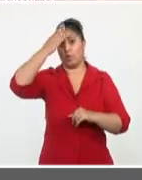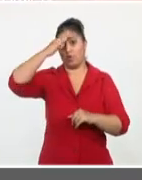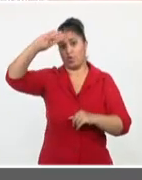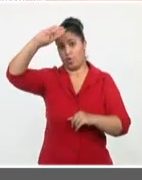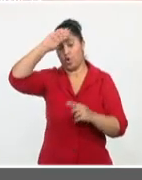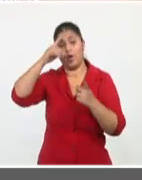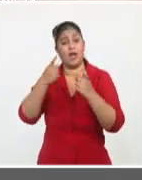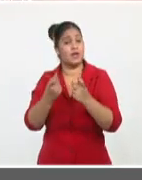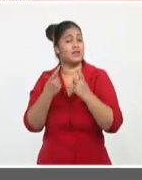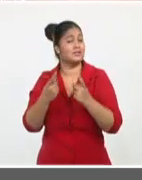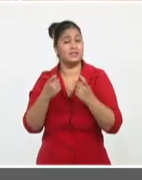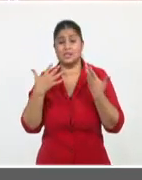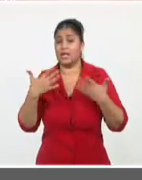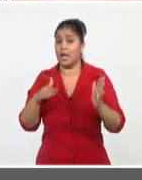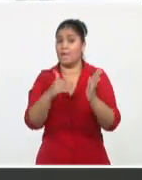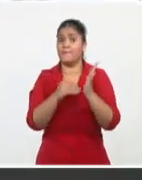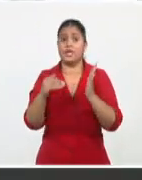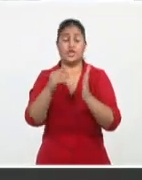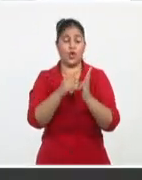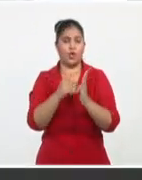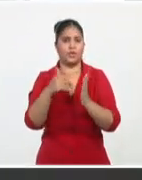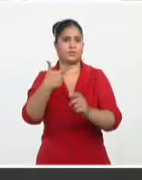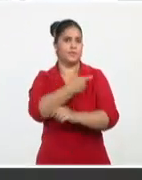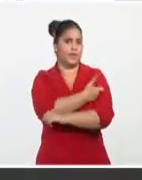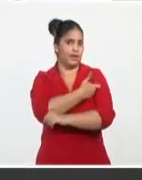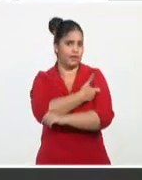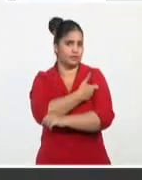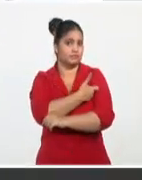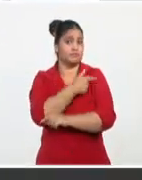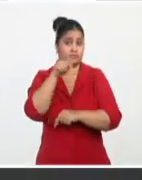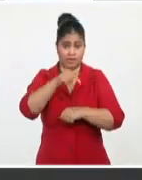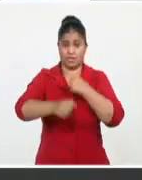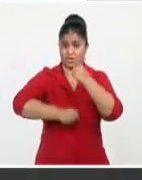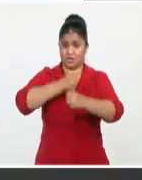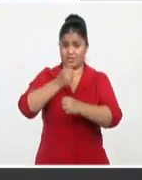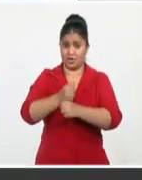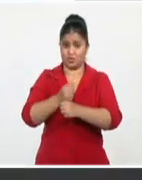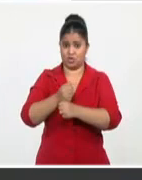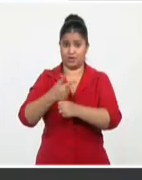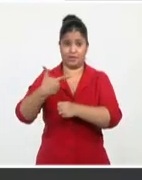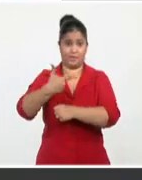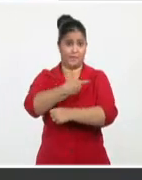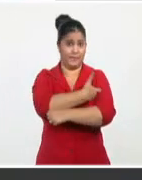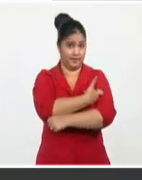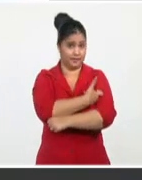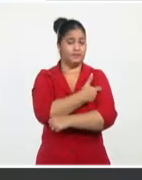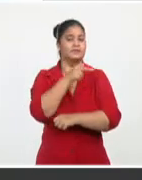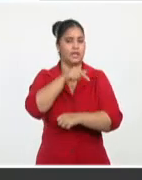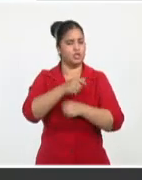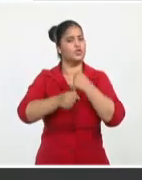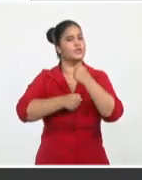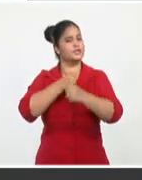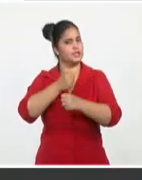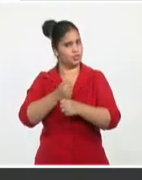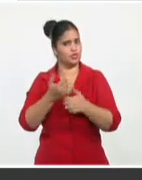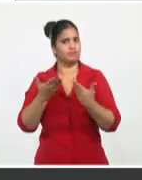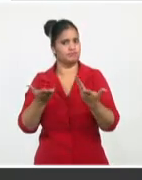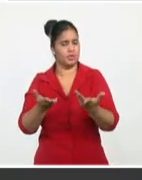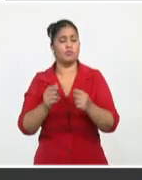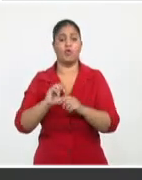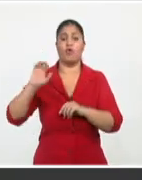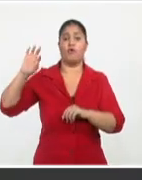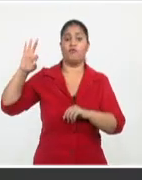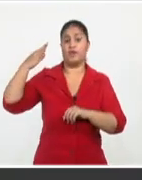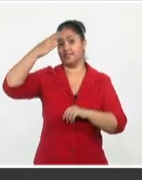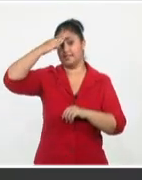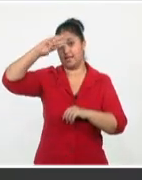y agujas en medio del impacto del bloqueo económico, comercial y financiero impuesto por los Estados Unidos. Francia-Cuba destacó